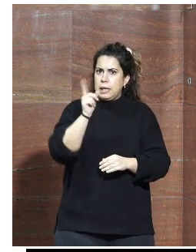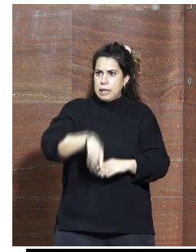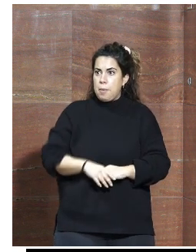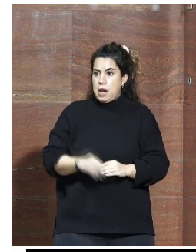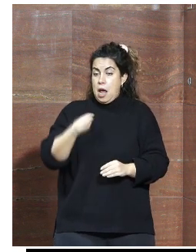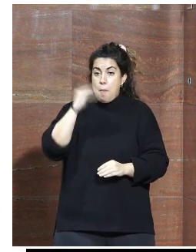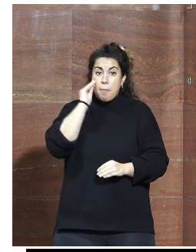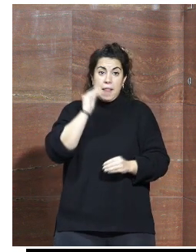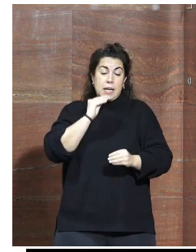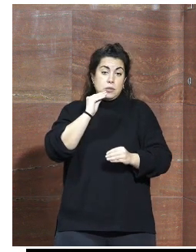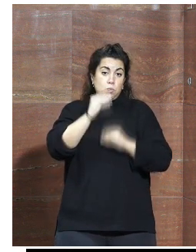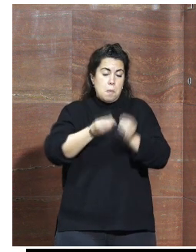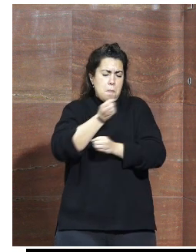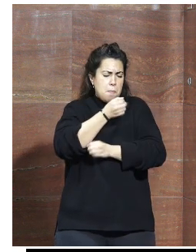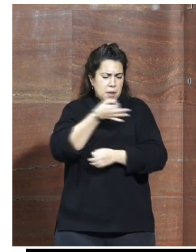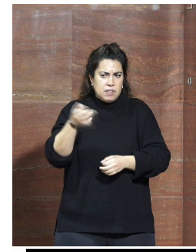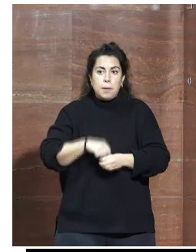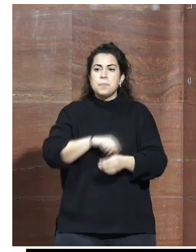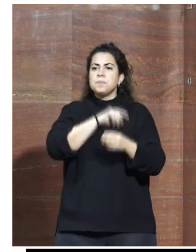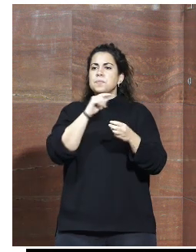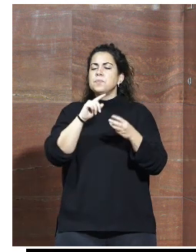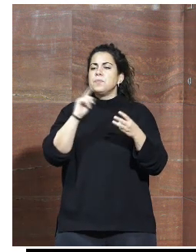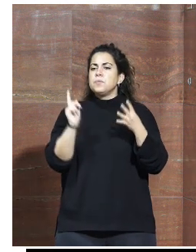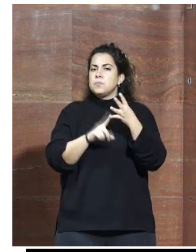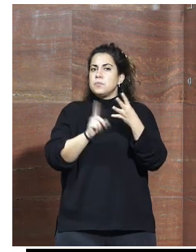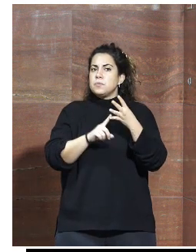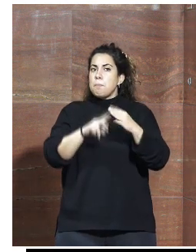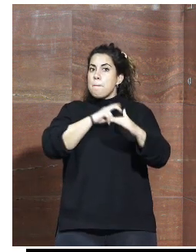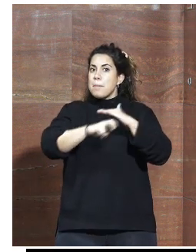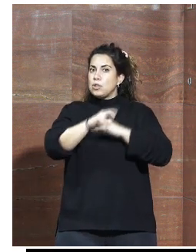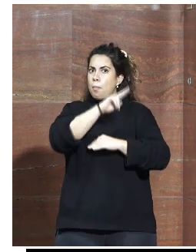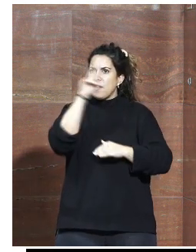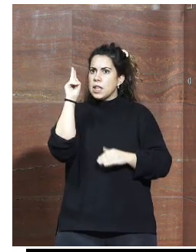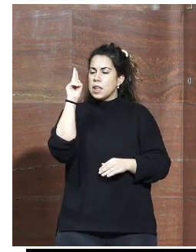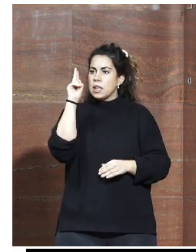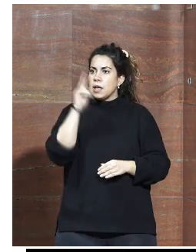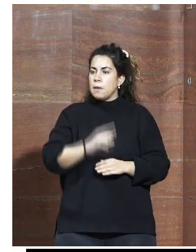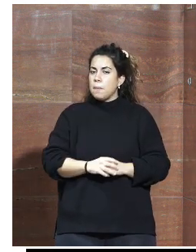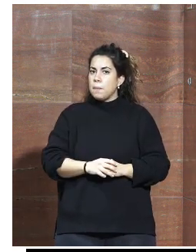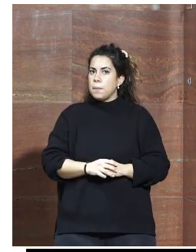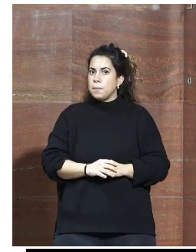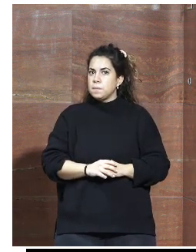magnífica práctica, ¿no? También en Metro de Madrid ha hecho un